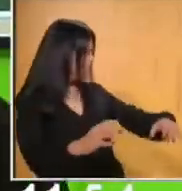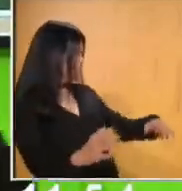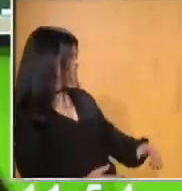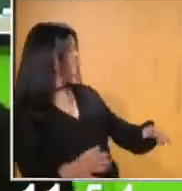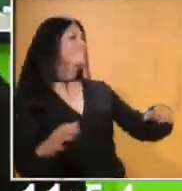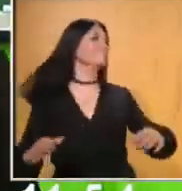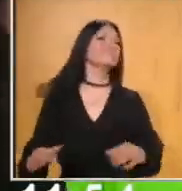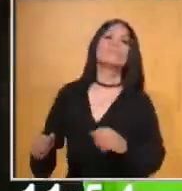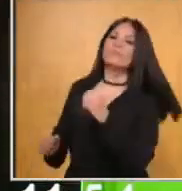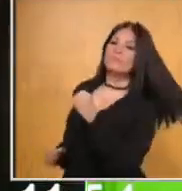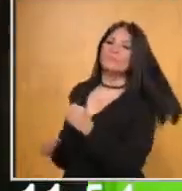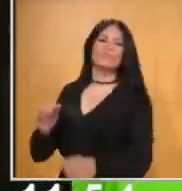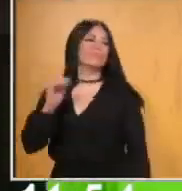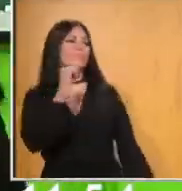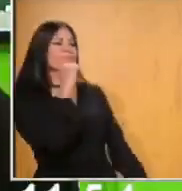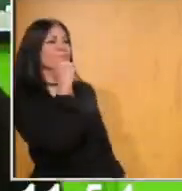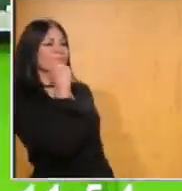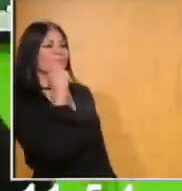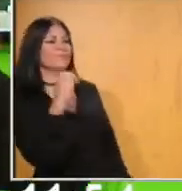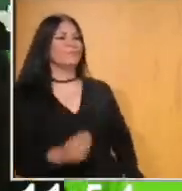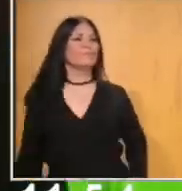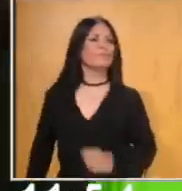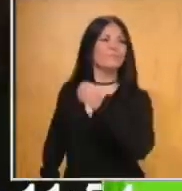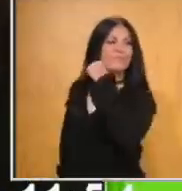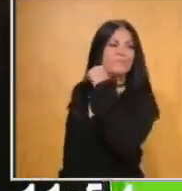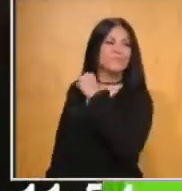voy a hacer una sola manita. Eso.